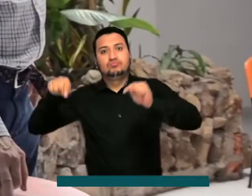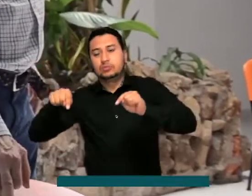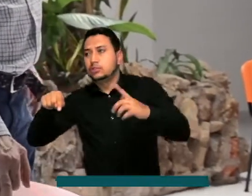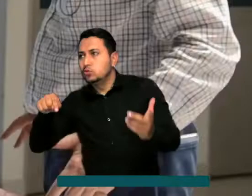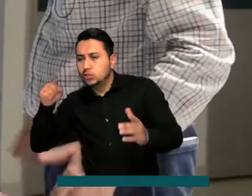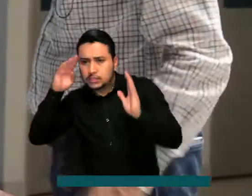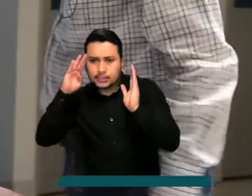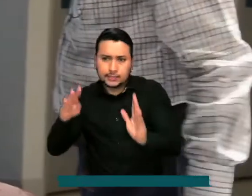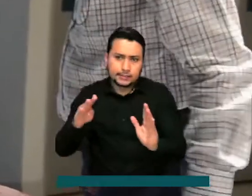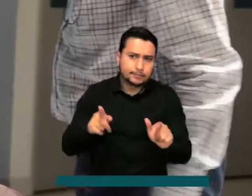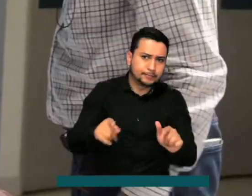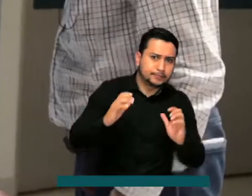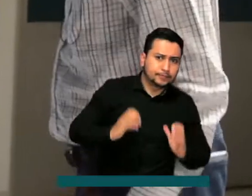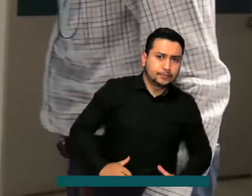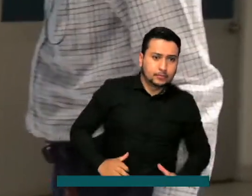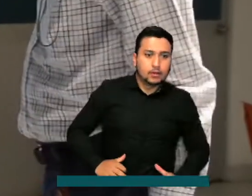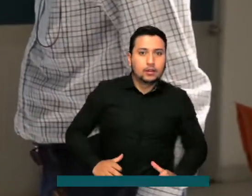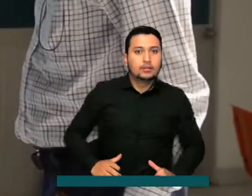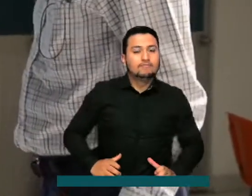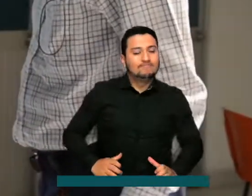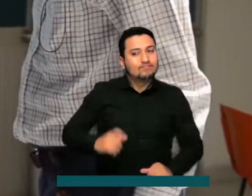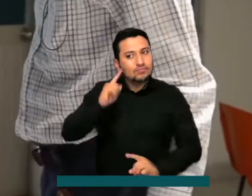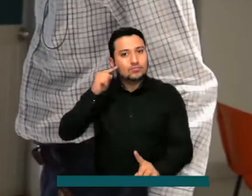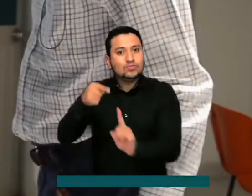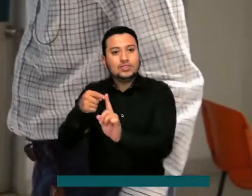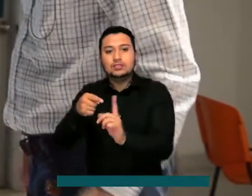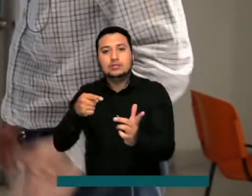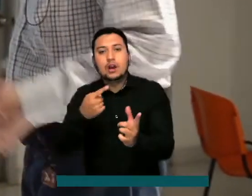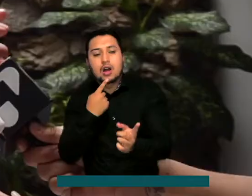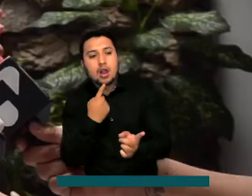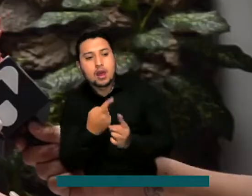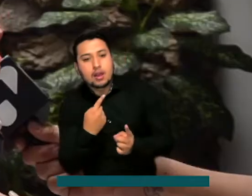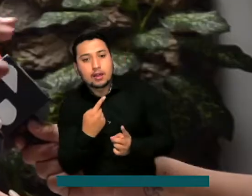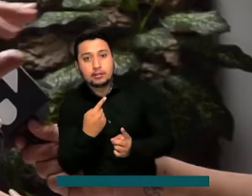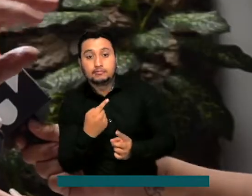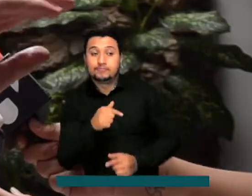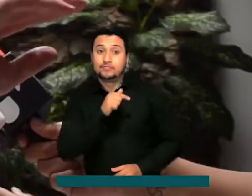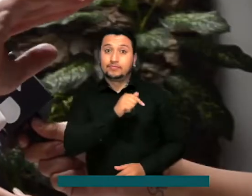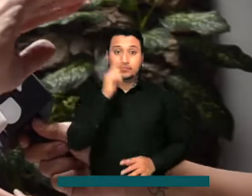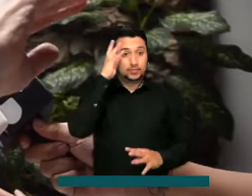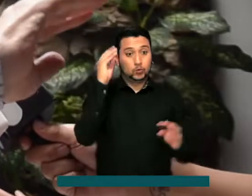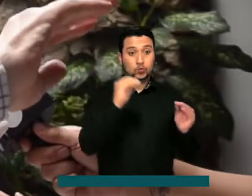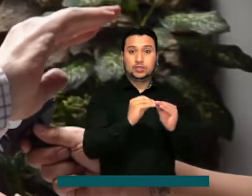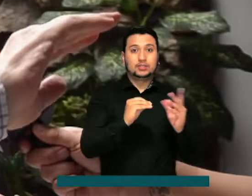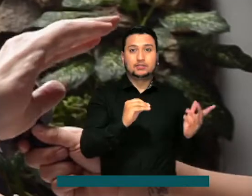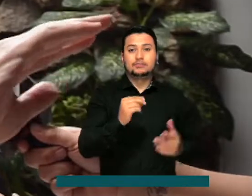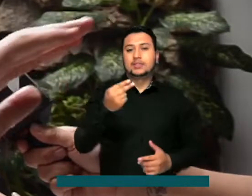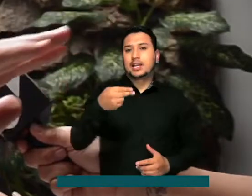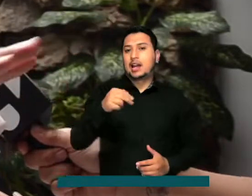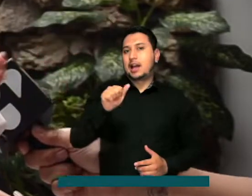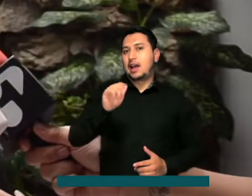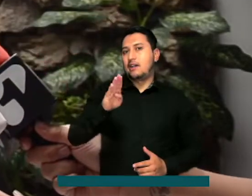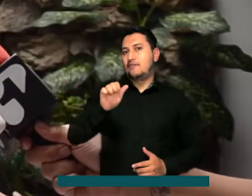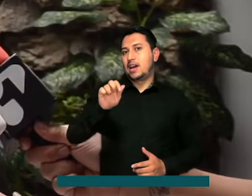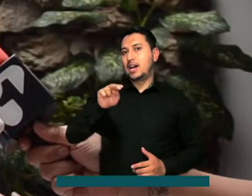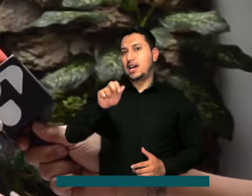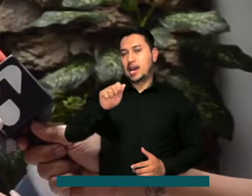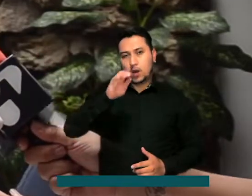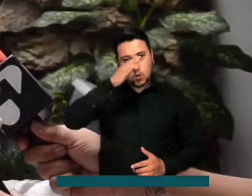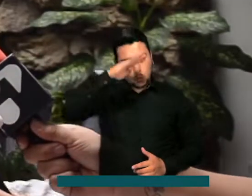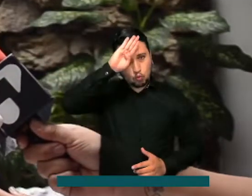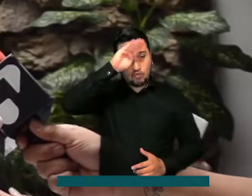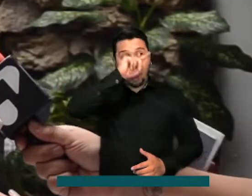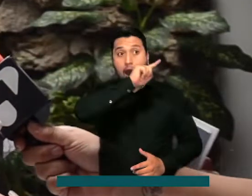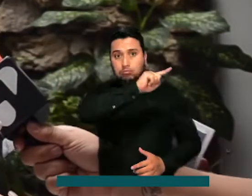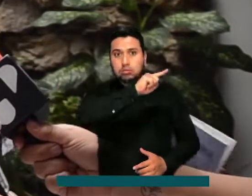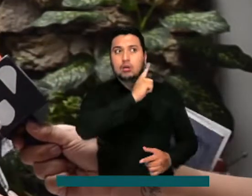a buscar una salida a la violencia a través del diálogo. Después de los acuerdos de La Habana hubo dos años absolutamente tranquilos acá.